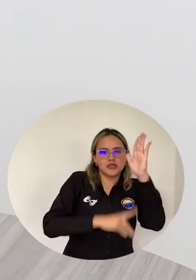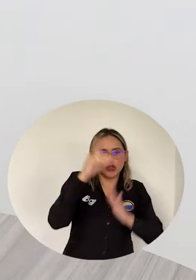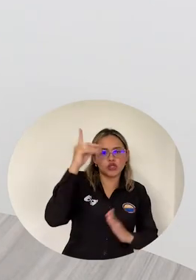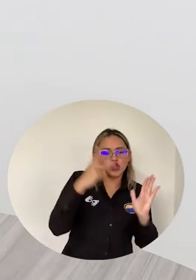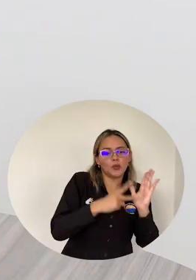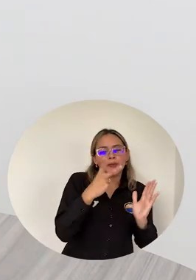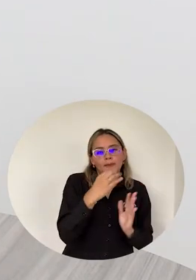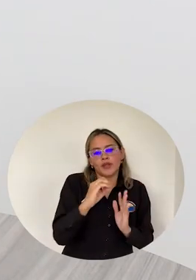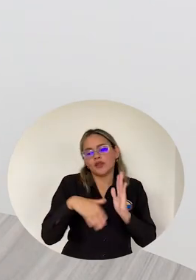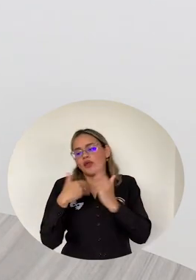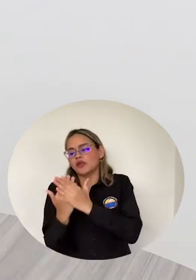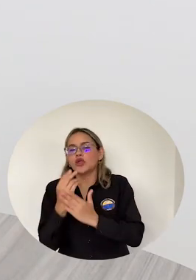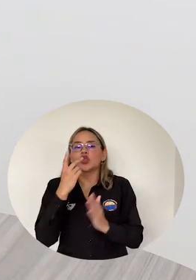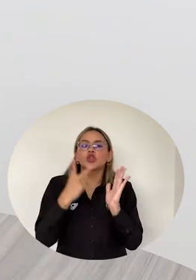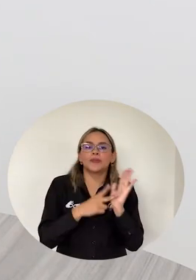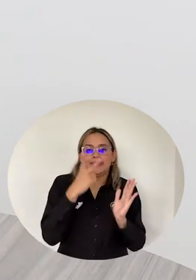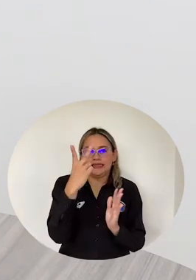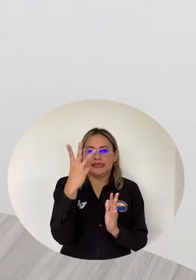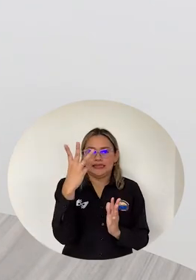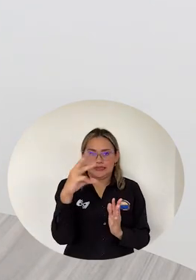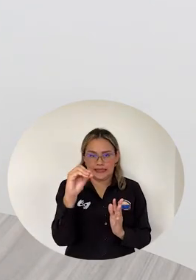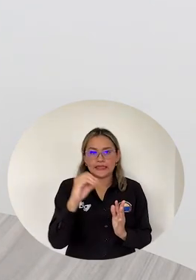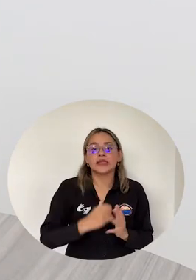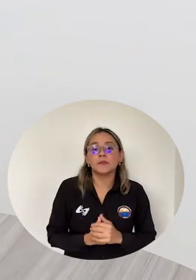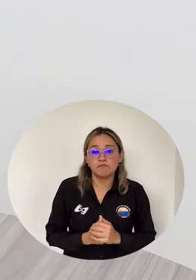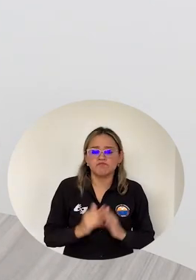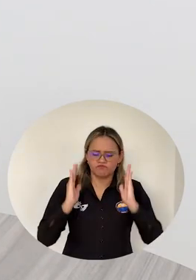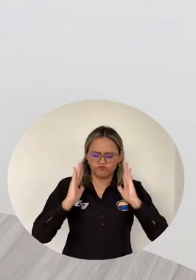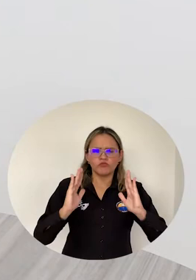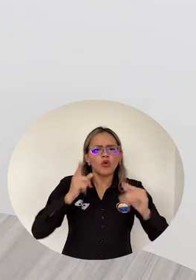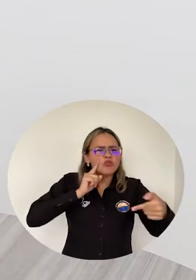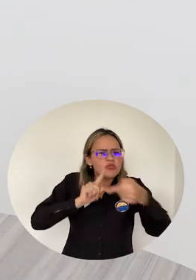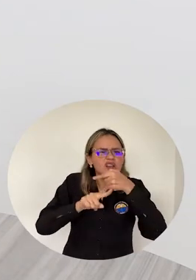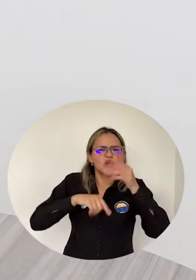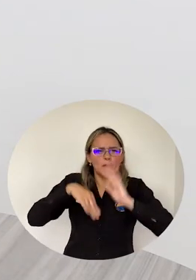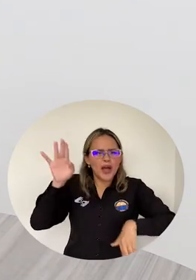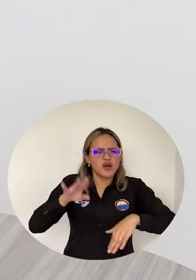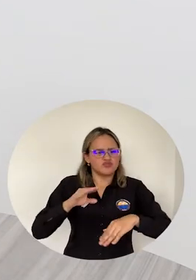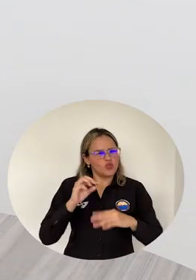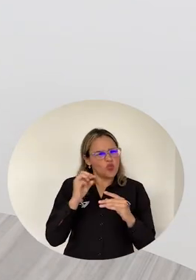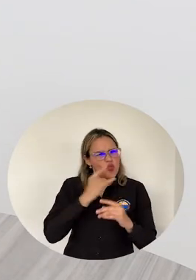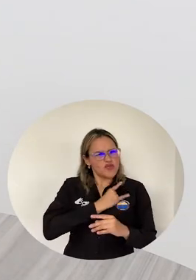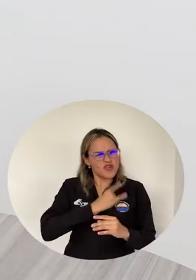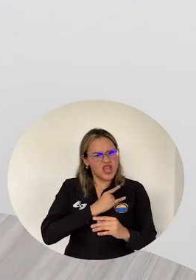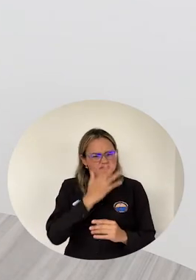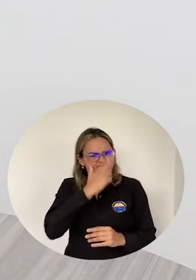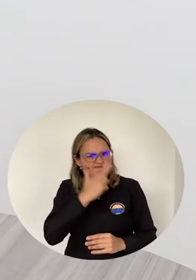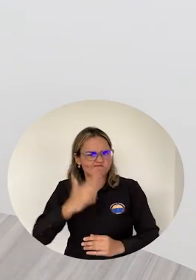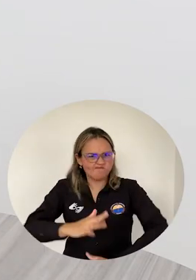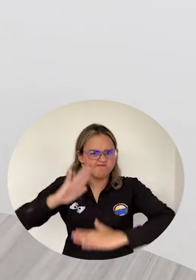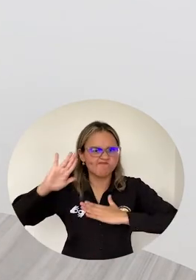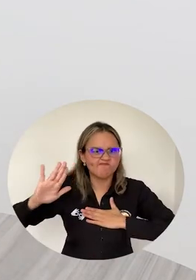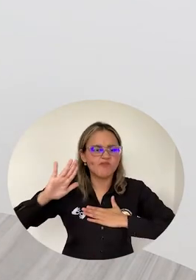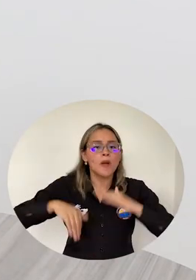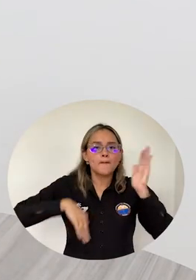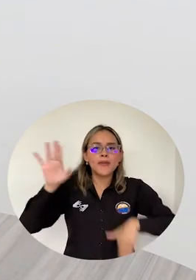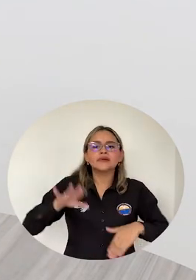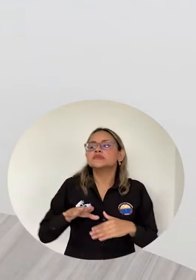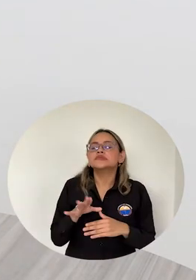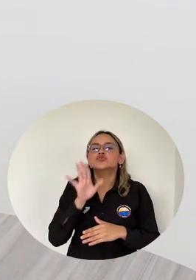2020-2030 Una universidad Comprometida Construida por la institución Donde se plantea La